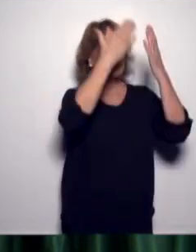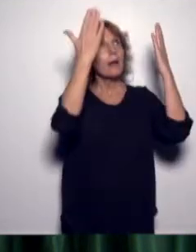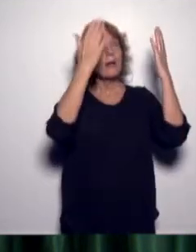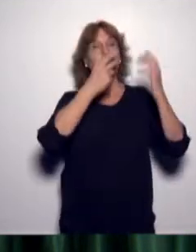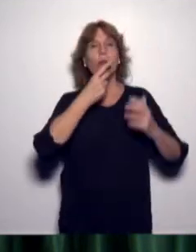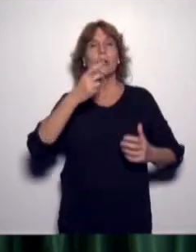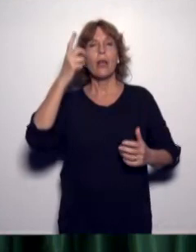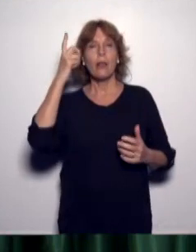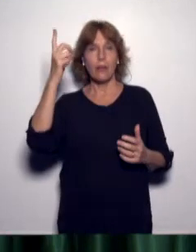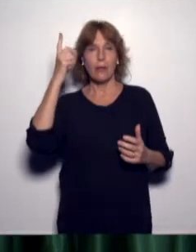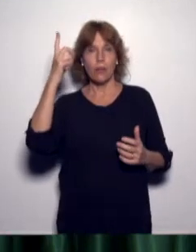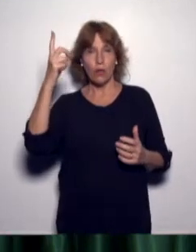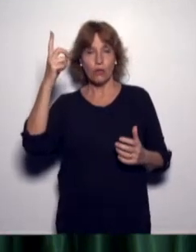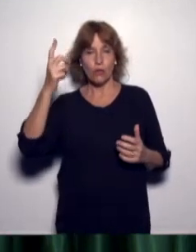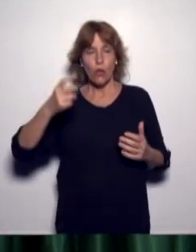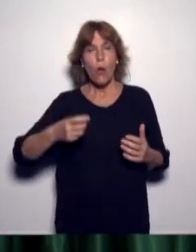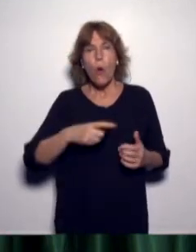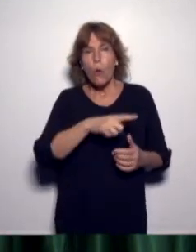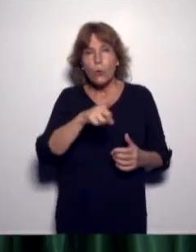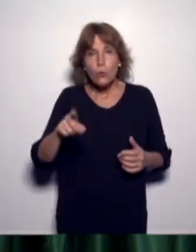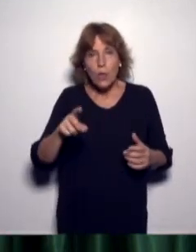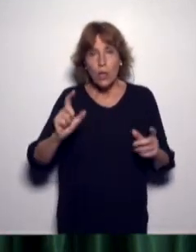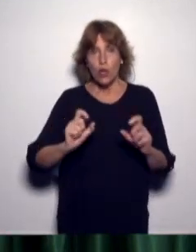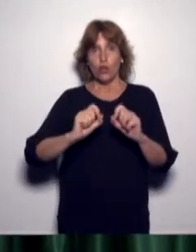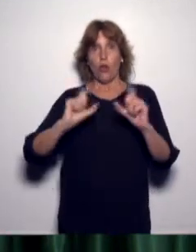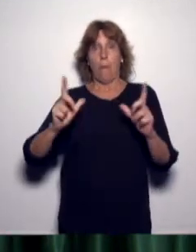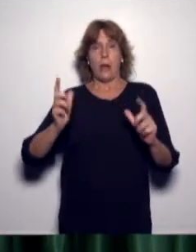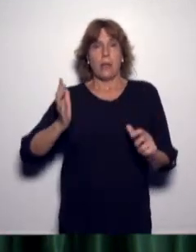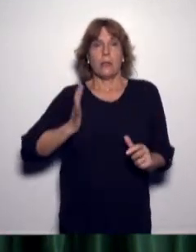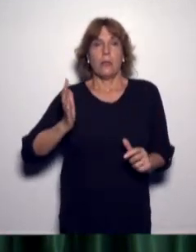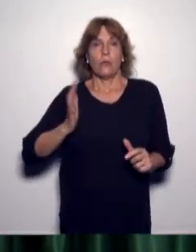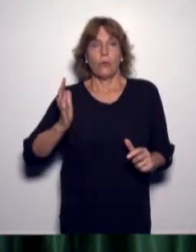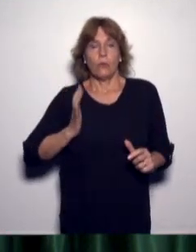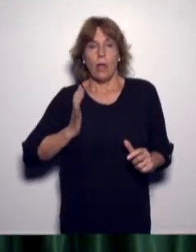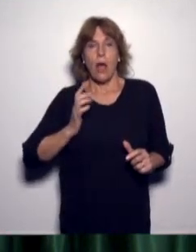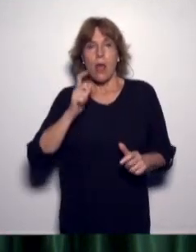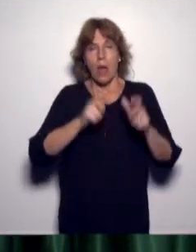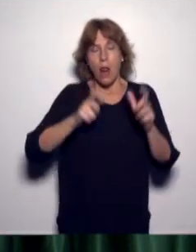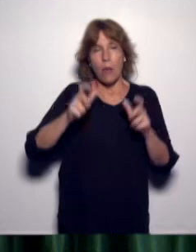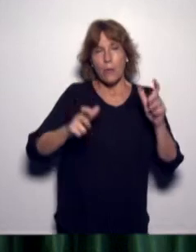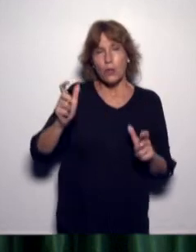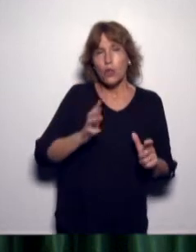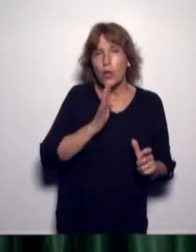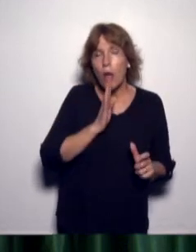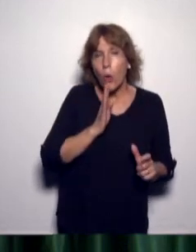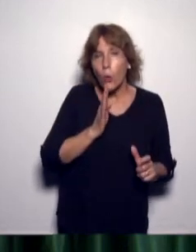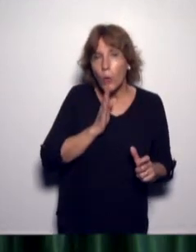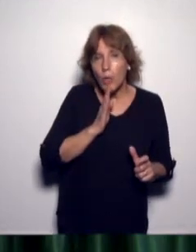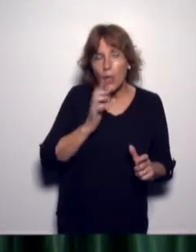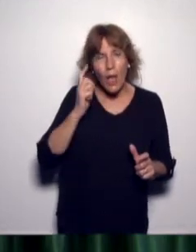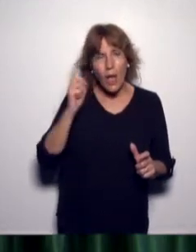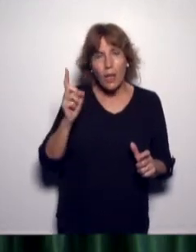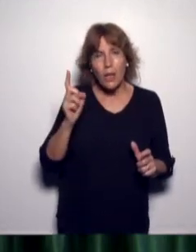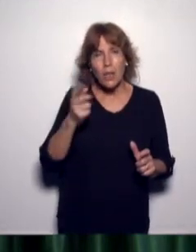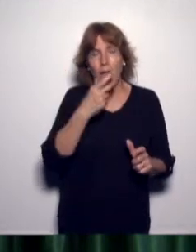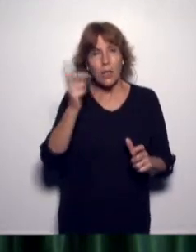Dios. No sean motivo de escándalo ni para los judíos ni para los paganos, ni tampoco para la iglesia